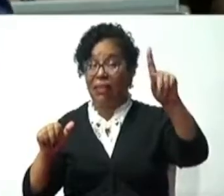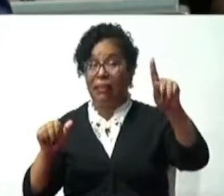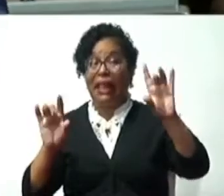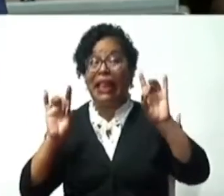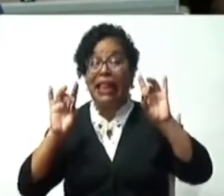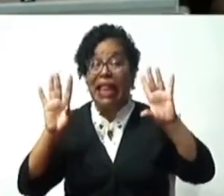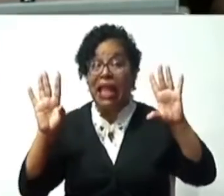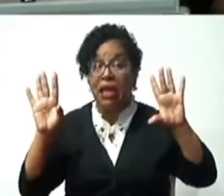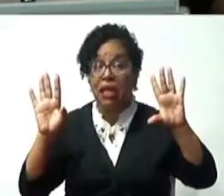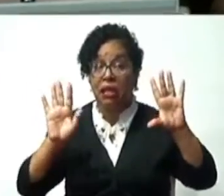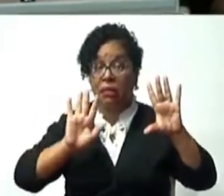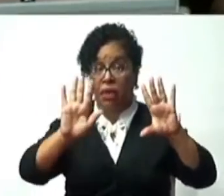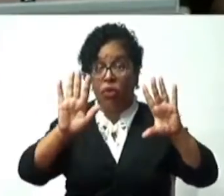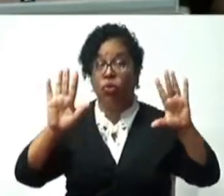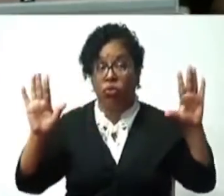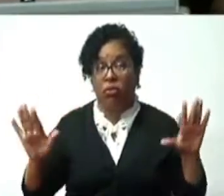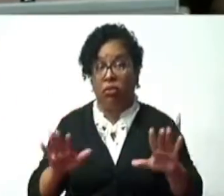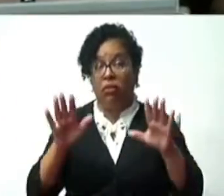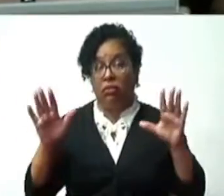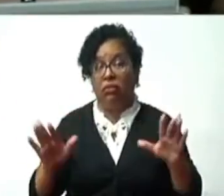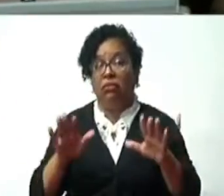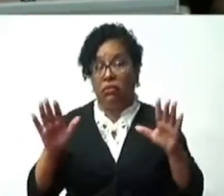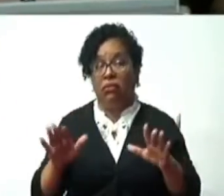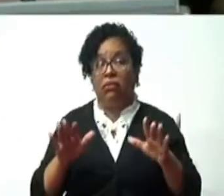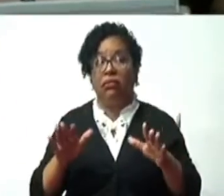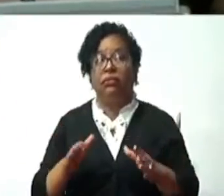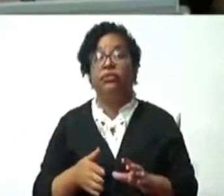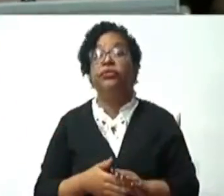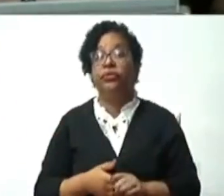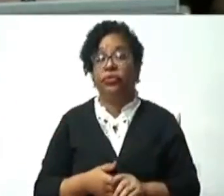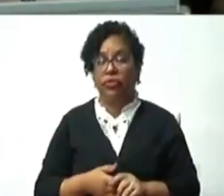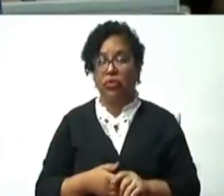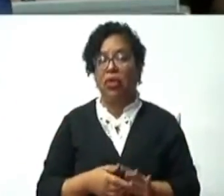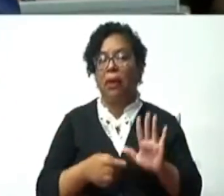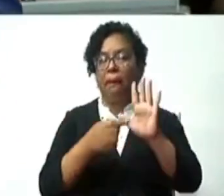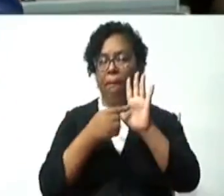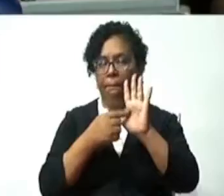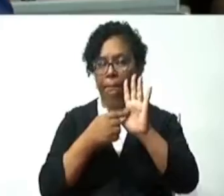persona que va a solicitar,